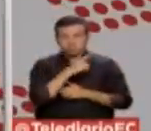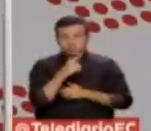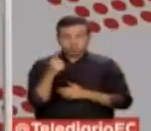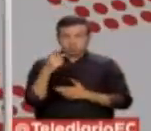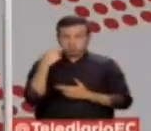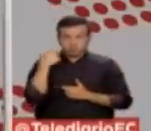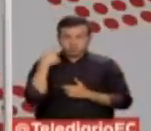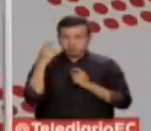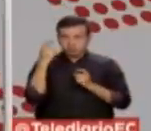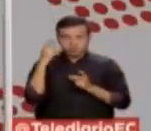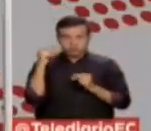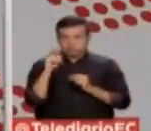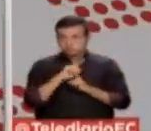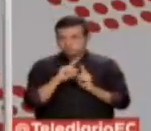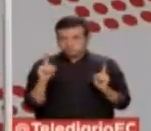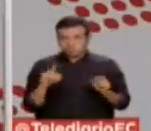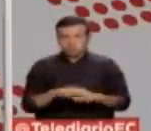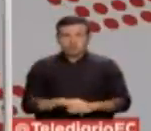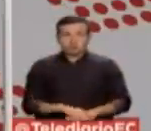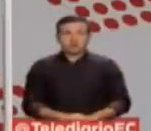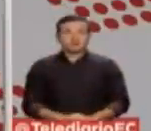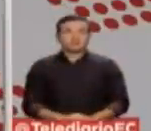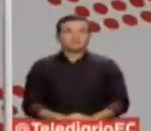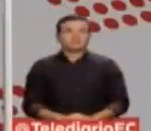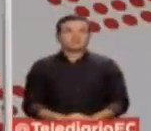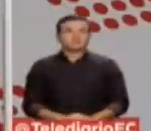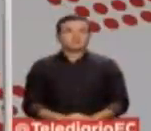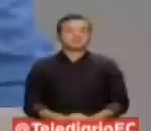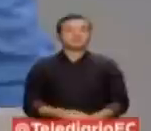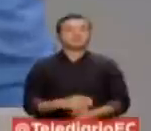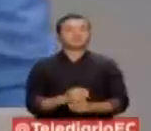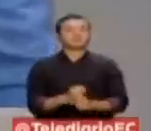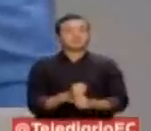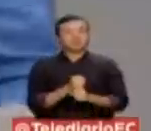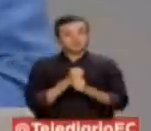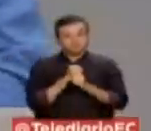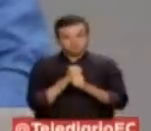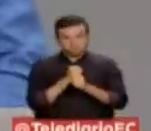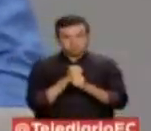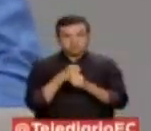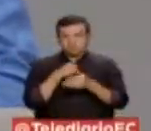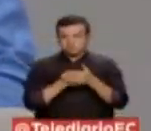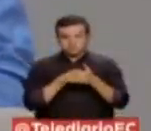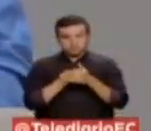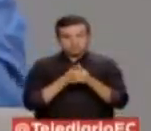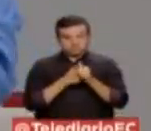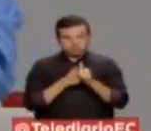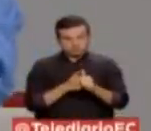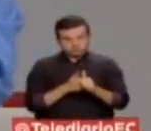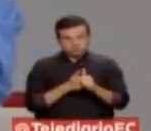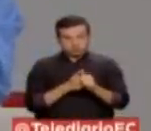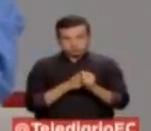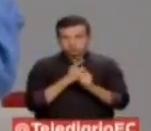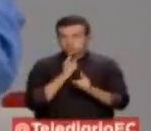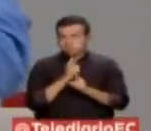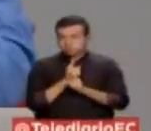encargada del control de seguridad entonces trabaj seguridad la seguridad es un desafío permanente